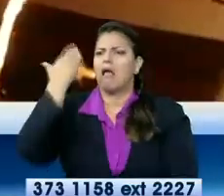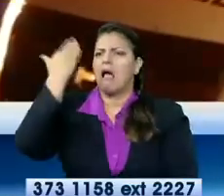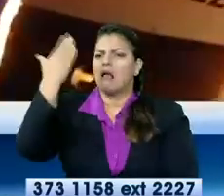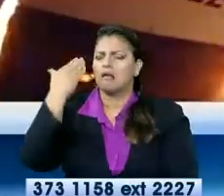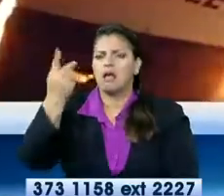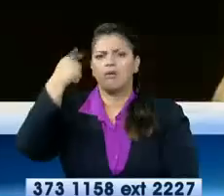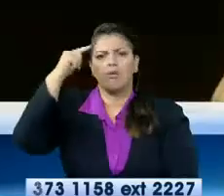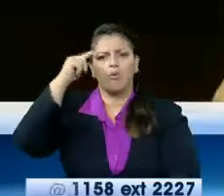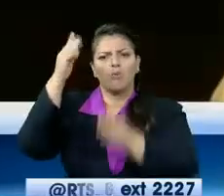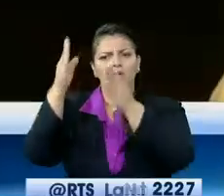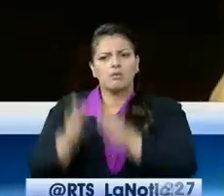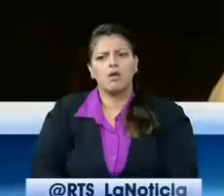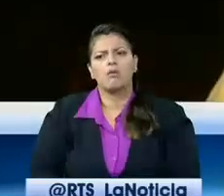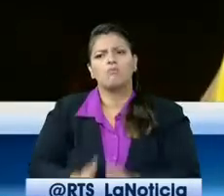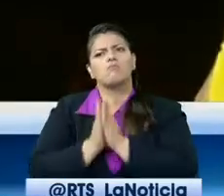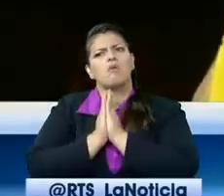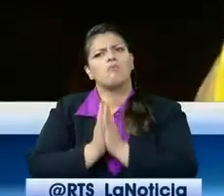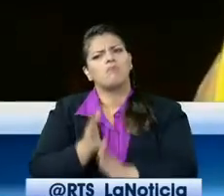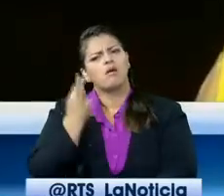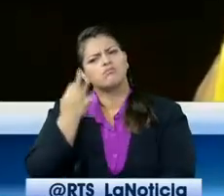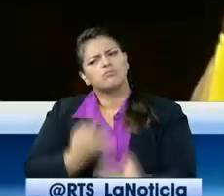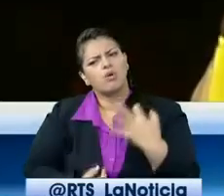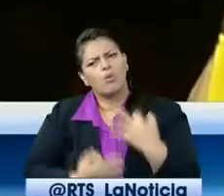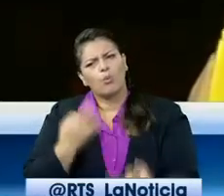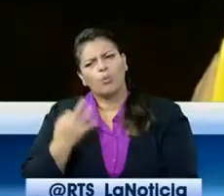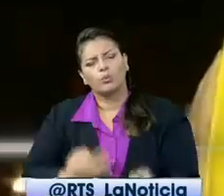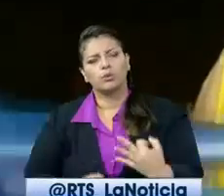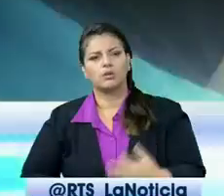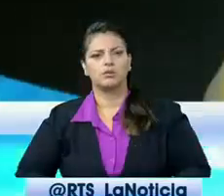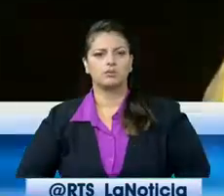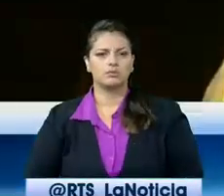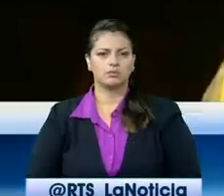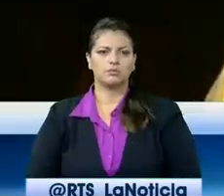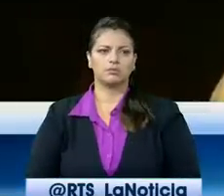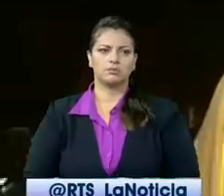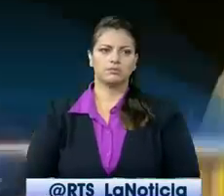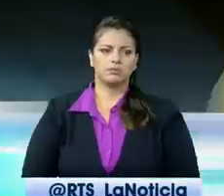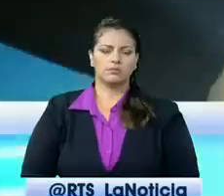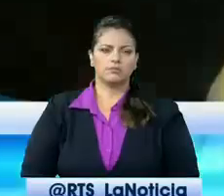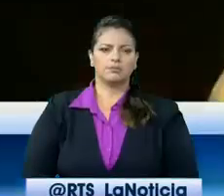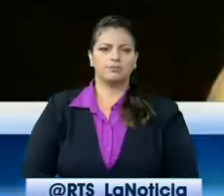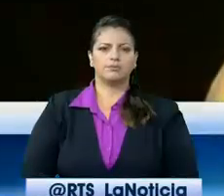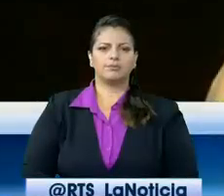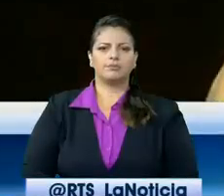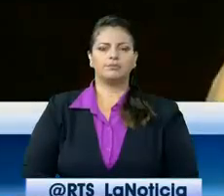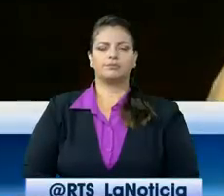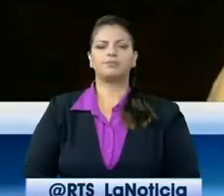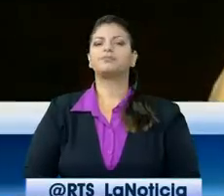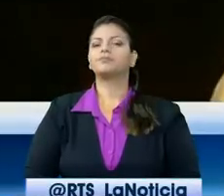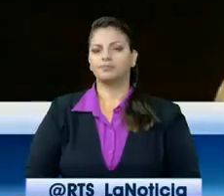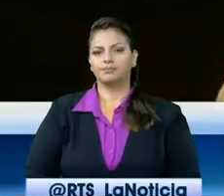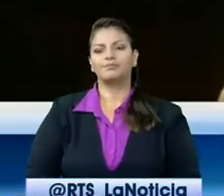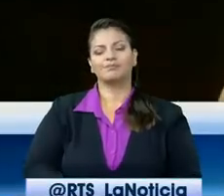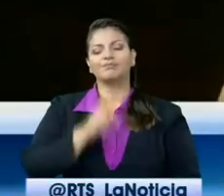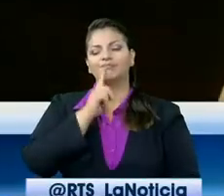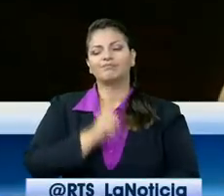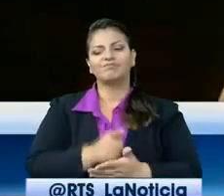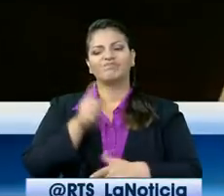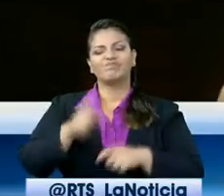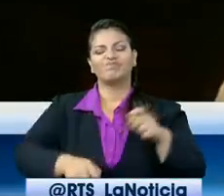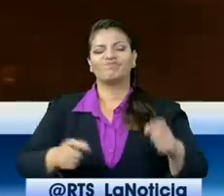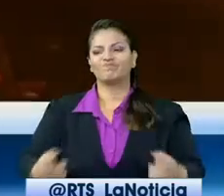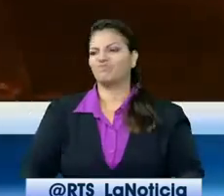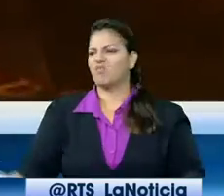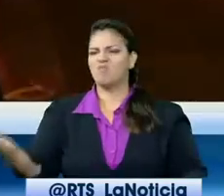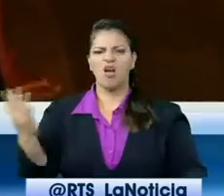ya basta. De momento la policía colaboró en el punto por cuanto por obvias razones sociales se alteró el poblado del sector de los